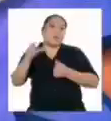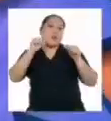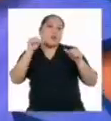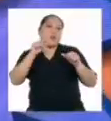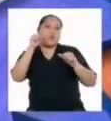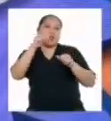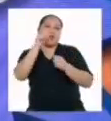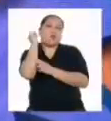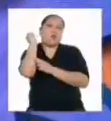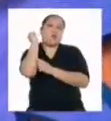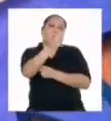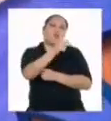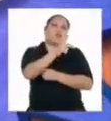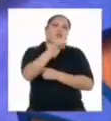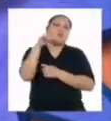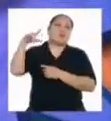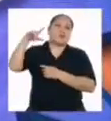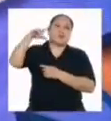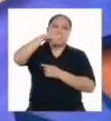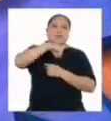suerte con tu avioncito!